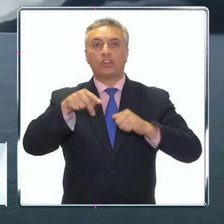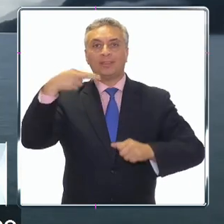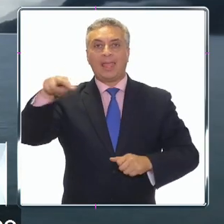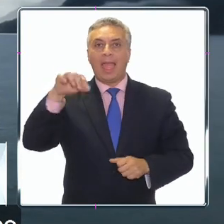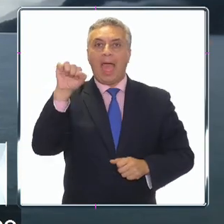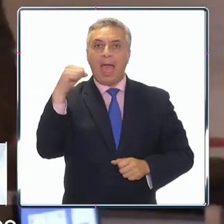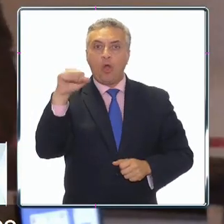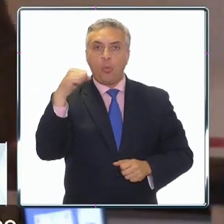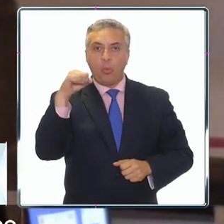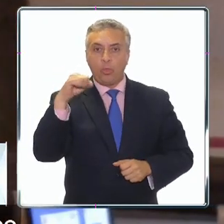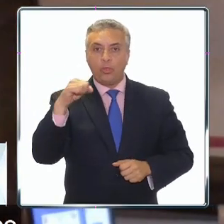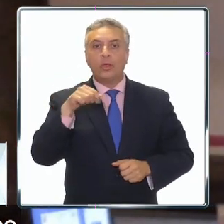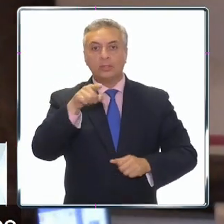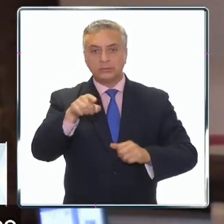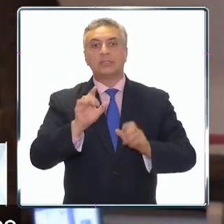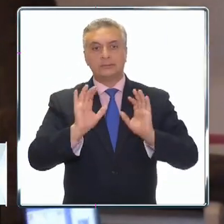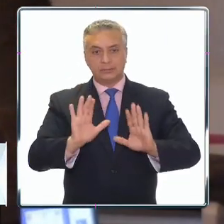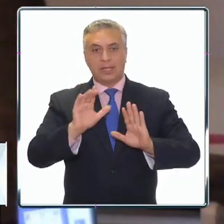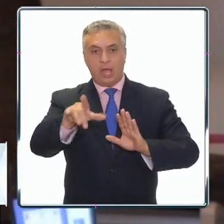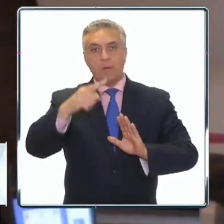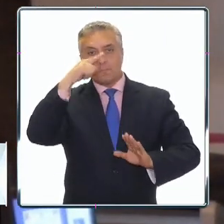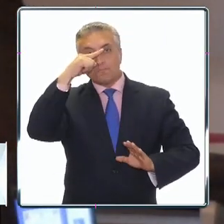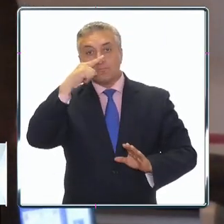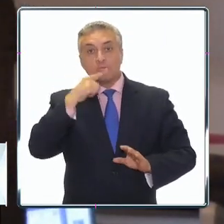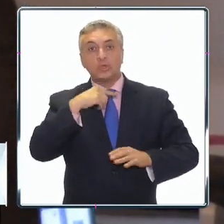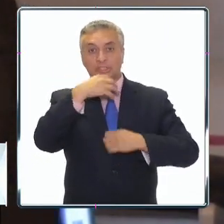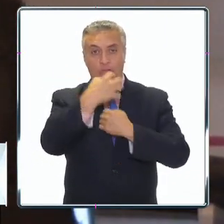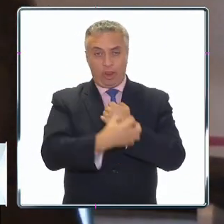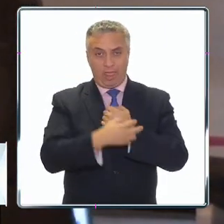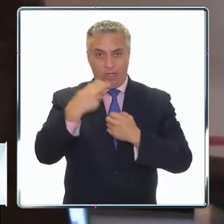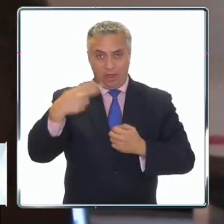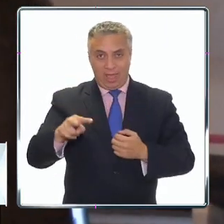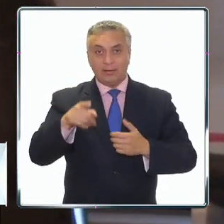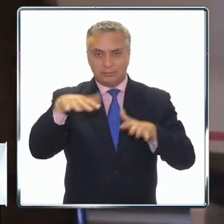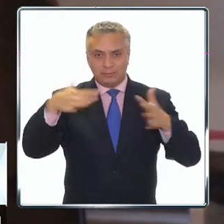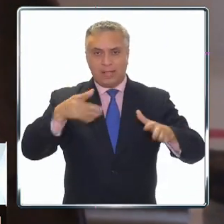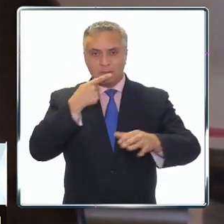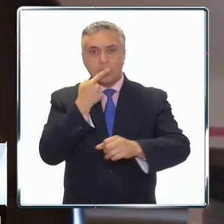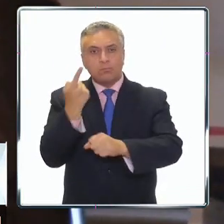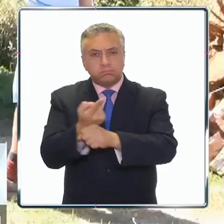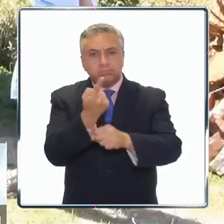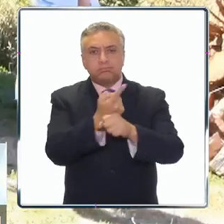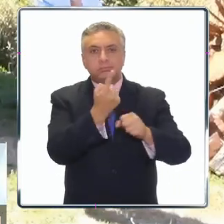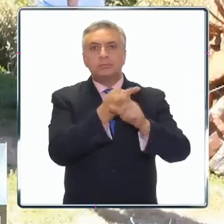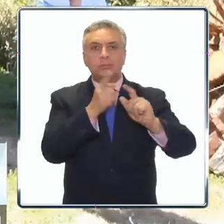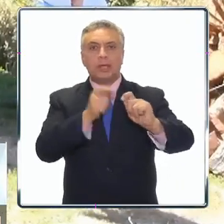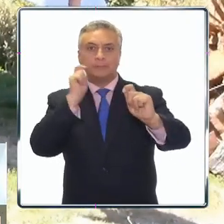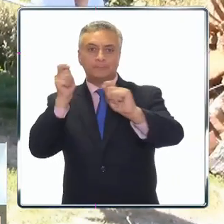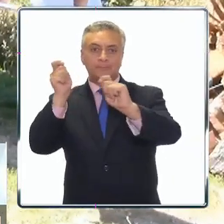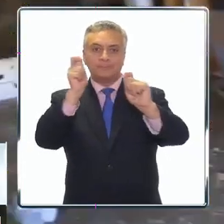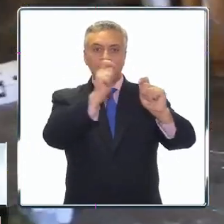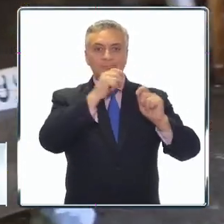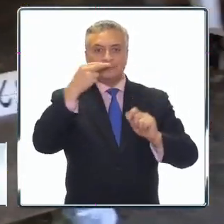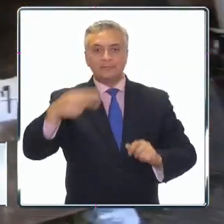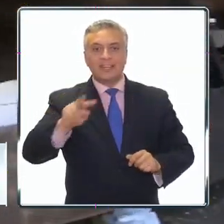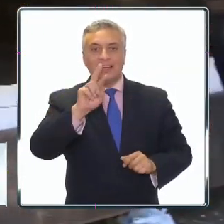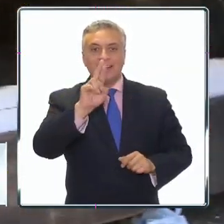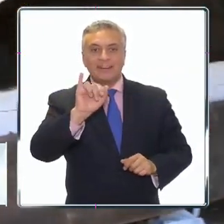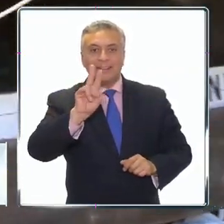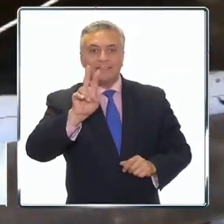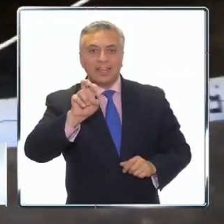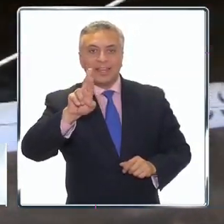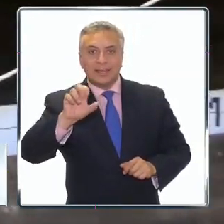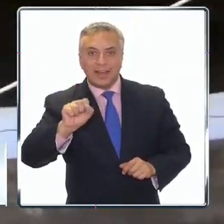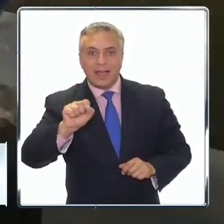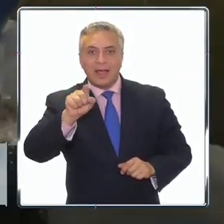Ancud desarrolló en la Sala Chayanco del Museo Regional un interesante conversatorio sobre la carpintería de ribera tradicional chilota